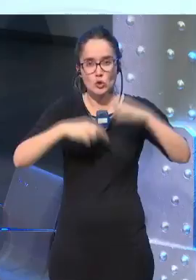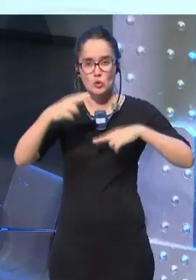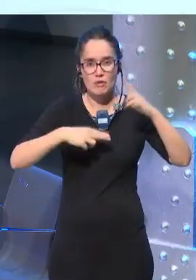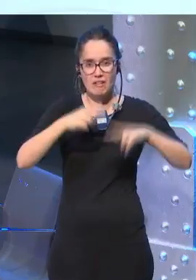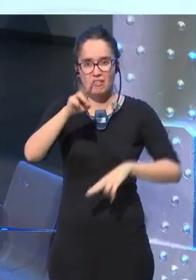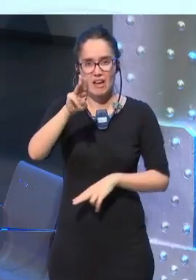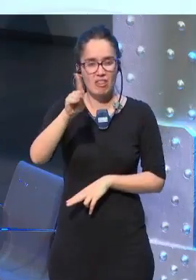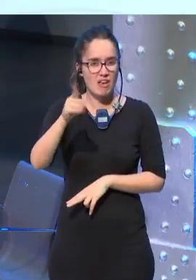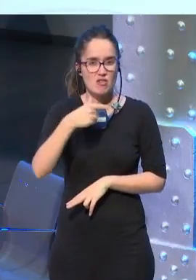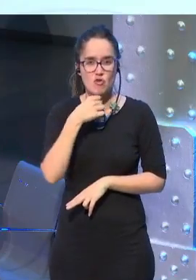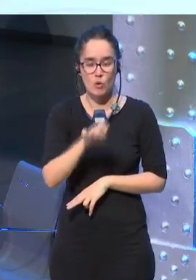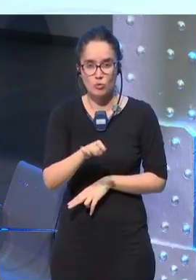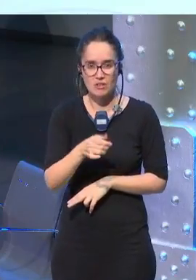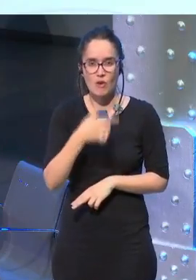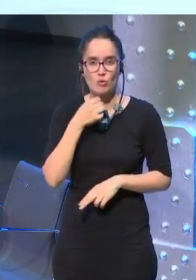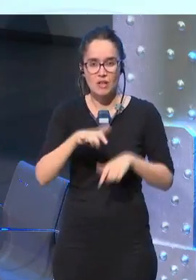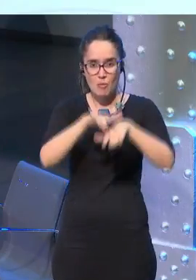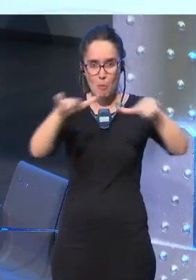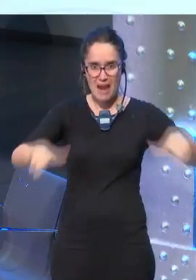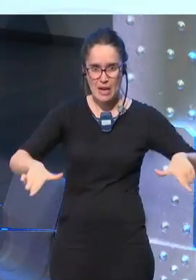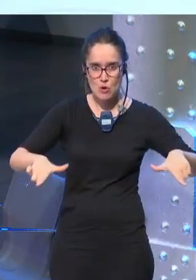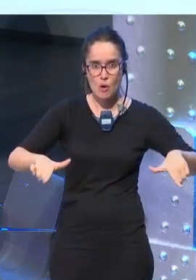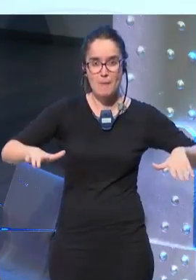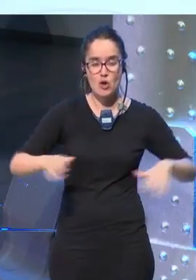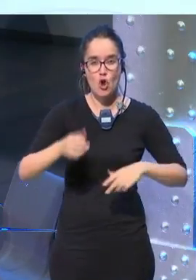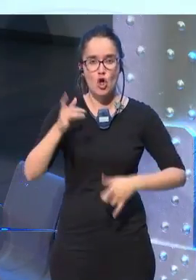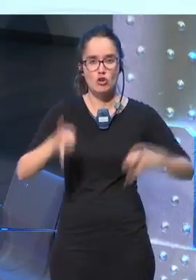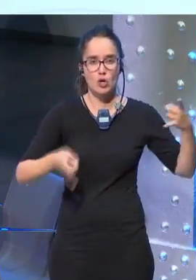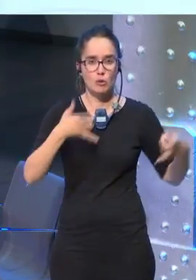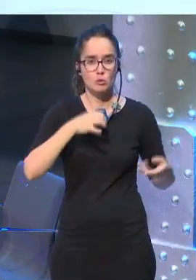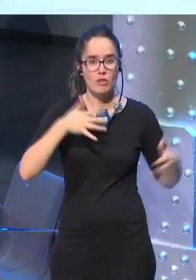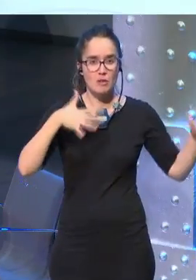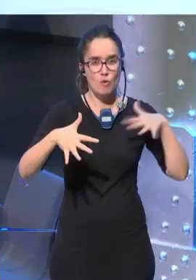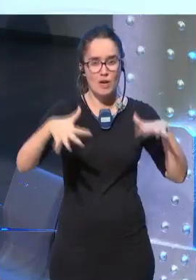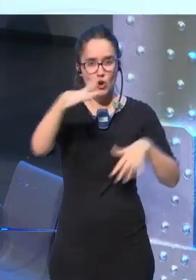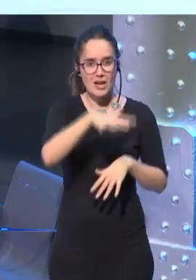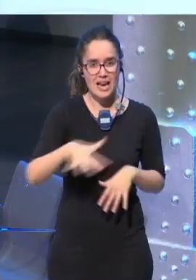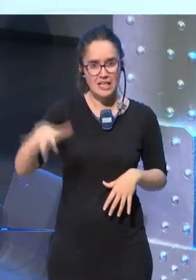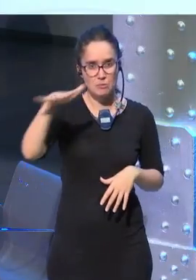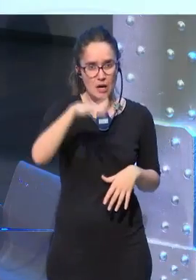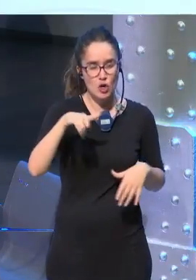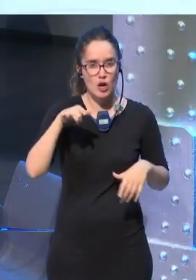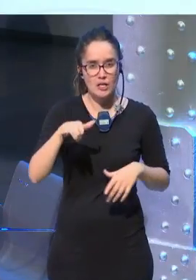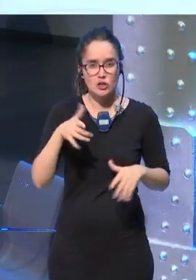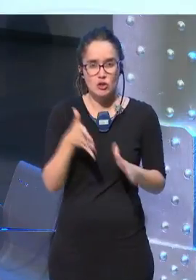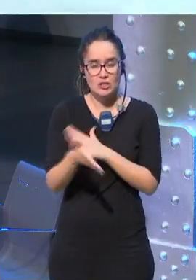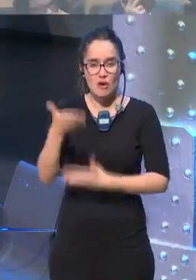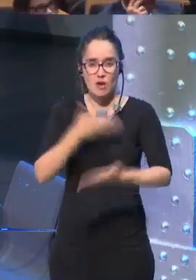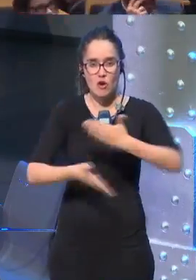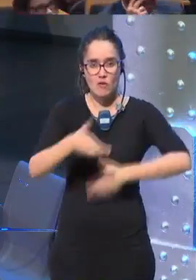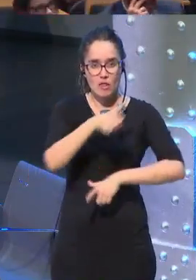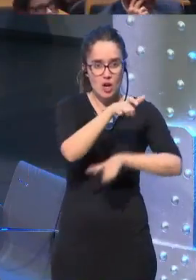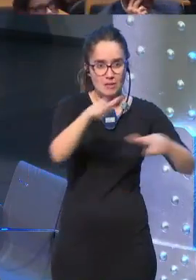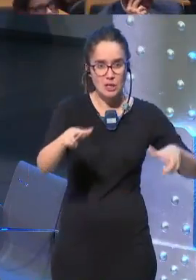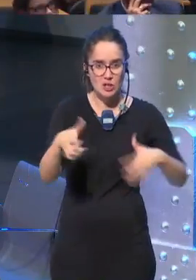3 dimensiones, sino sobre un plano. En cambio, los robots pueden moverlo en el espacio. Esto también es una colaboración entre el